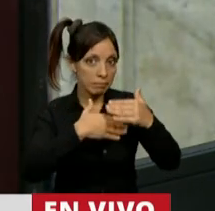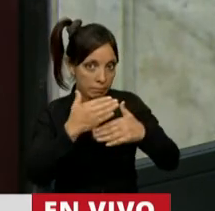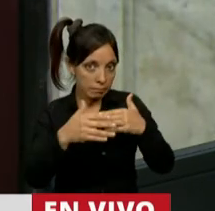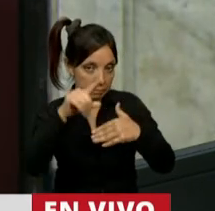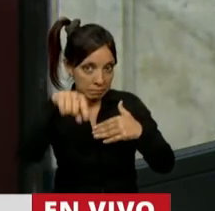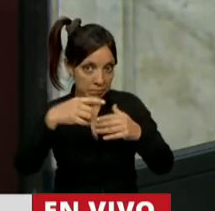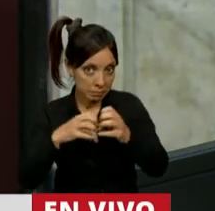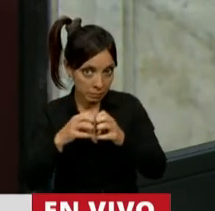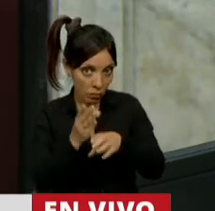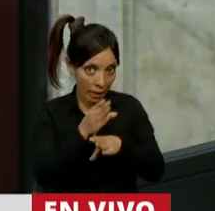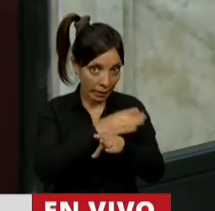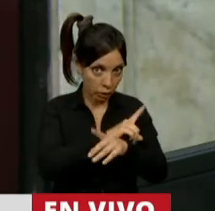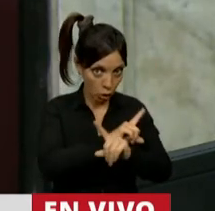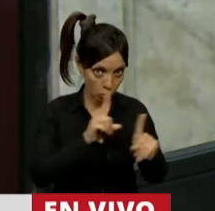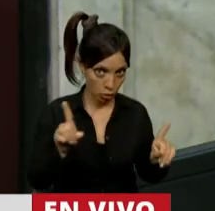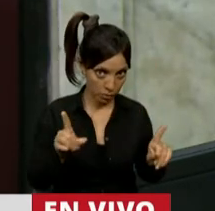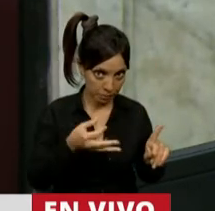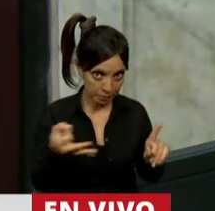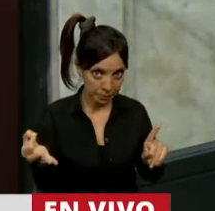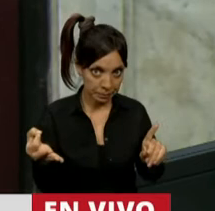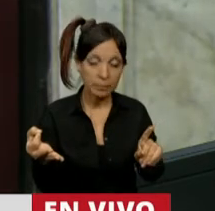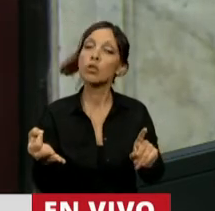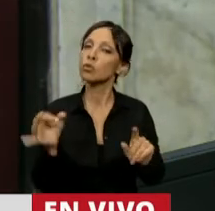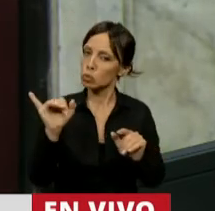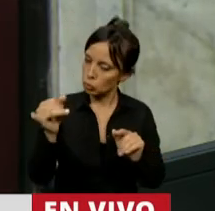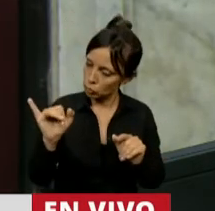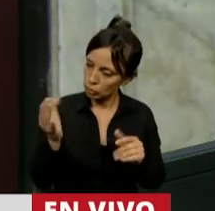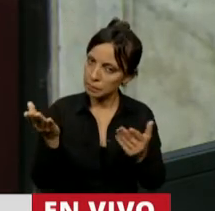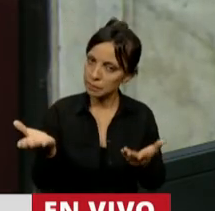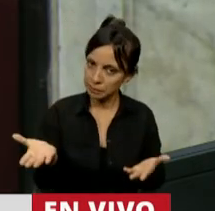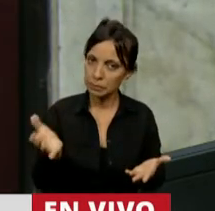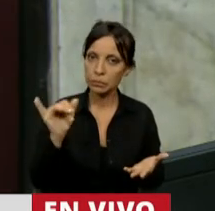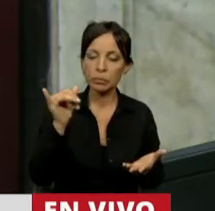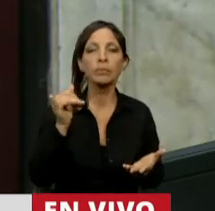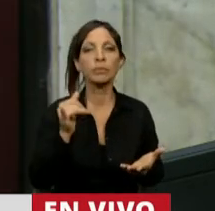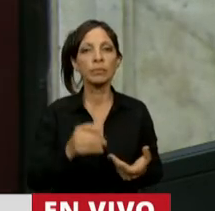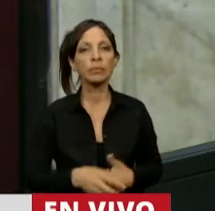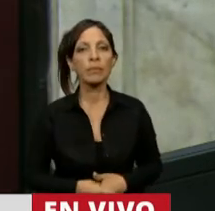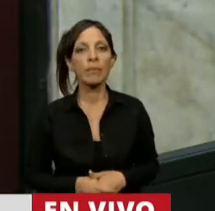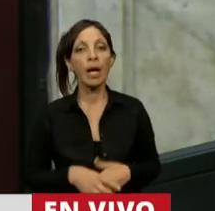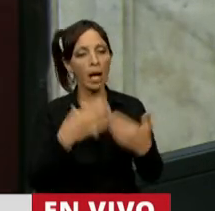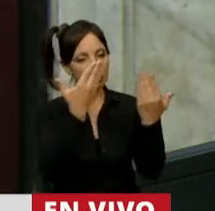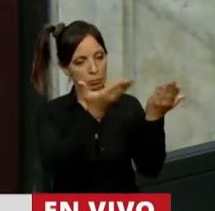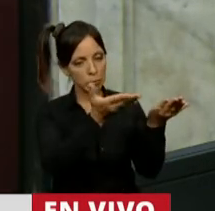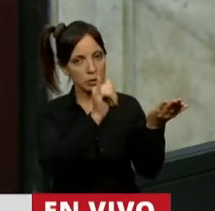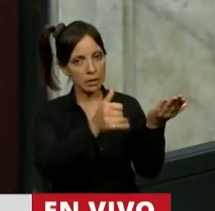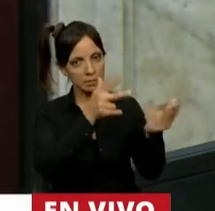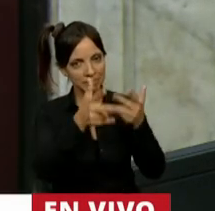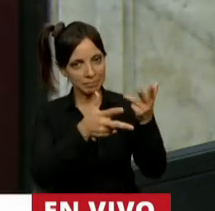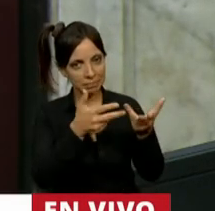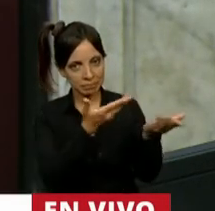y no anteriores, porque si no... Así es, señor. ¿Tiene Así la es, palabra? señor presidente. Tiene la palabra, diputado. Le Adelante.